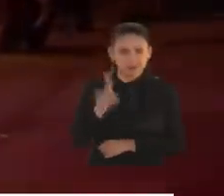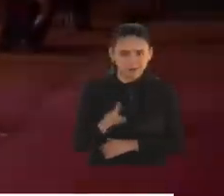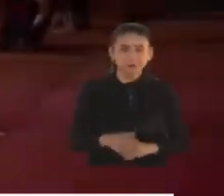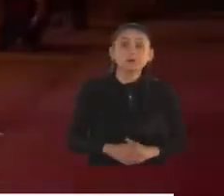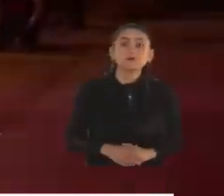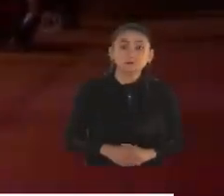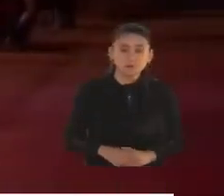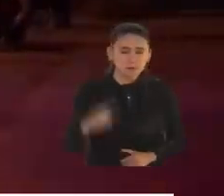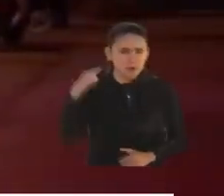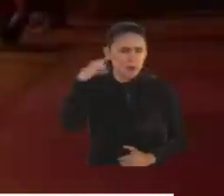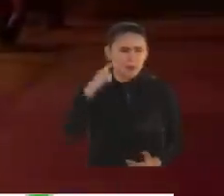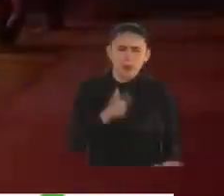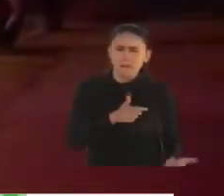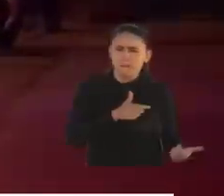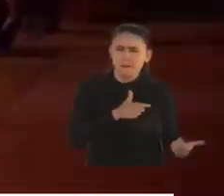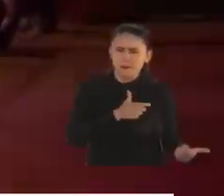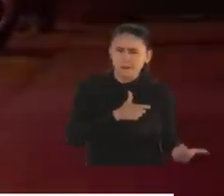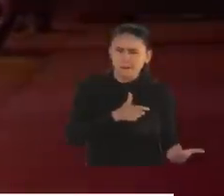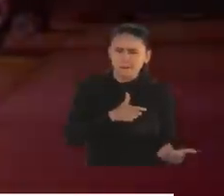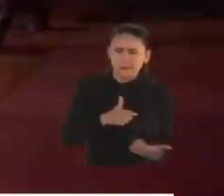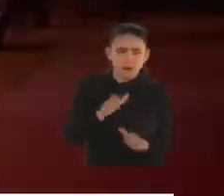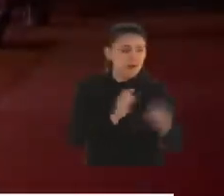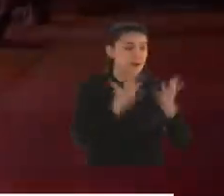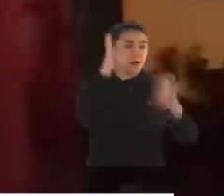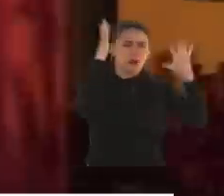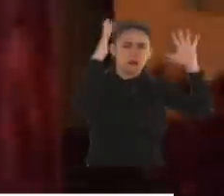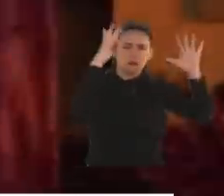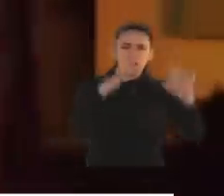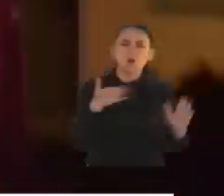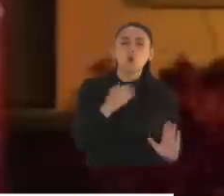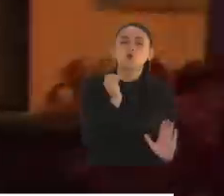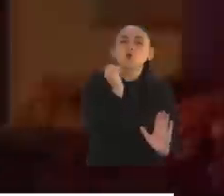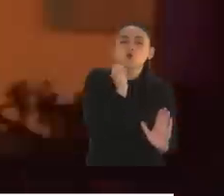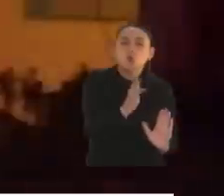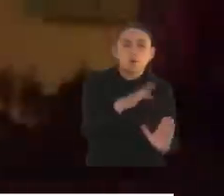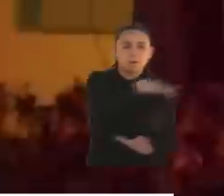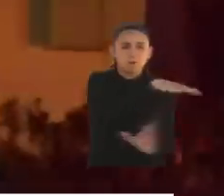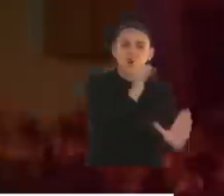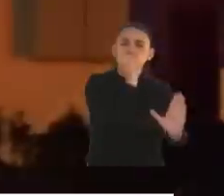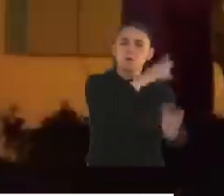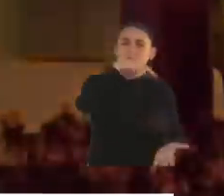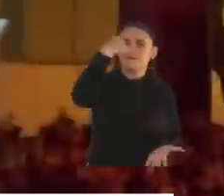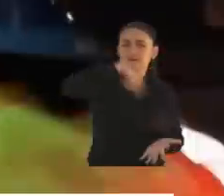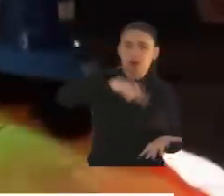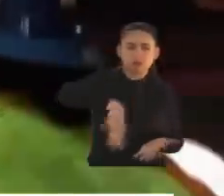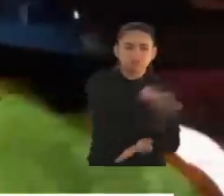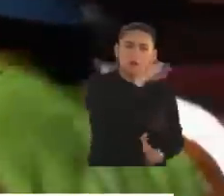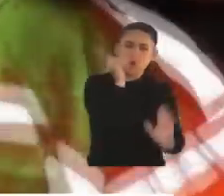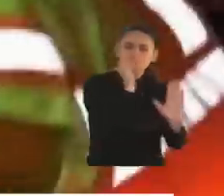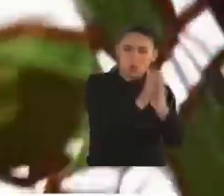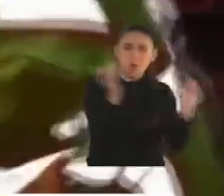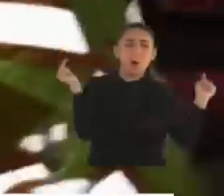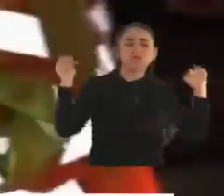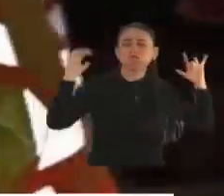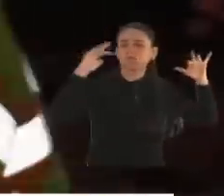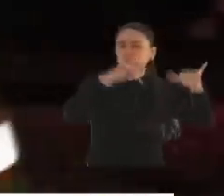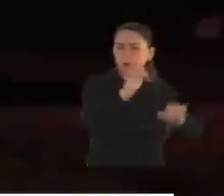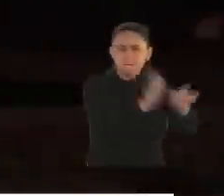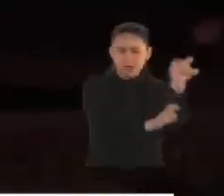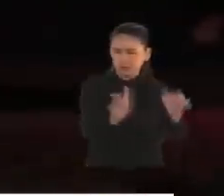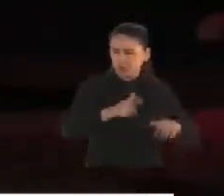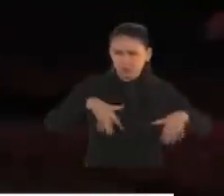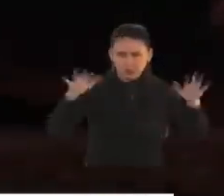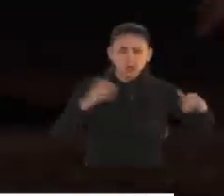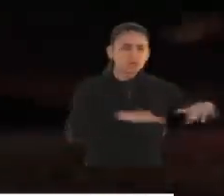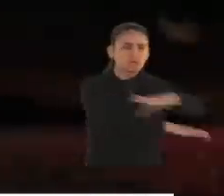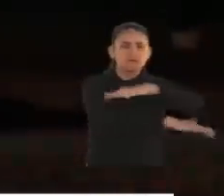Las ráfagas de disparos opacaron la festividad al interior de un club de baile en la ciudad de Monterey Park, al que asistieron decenas de personas,